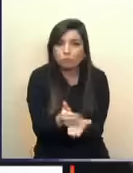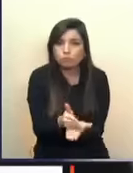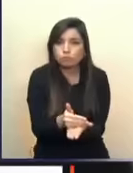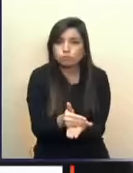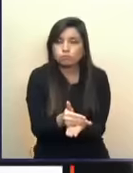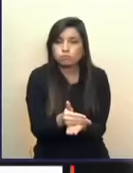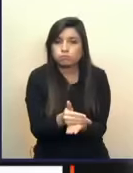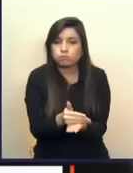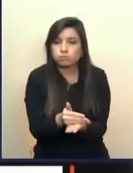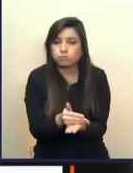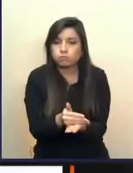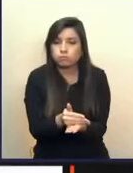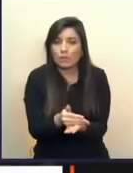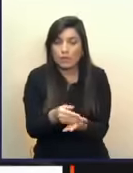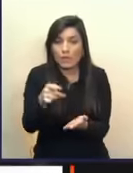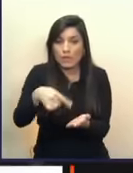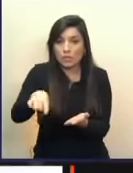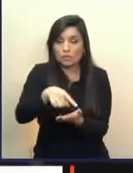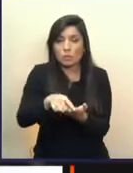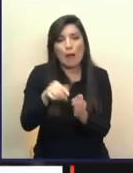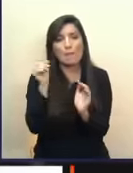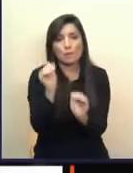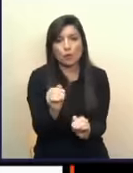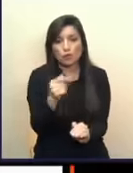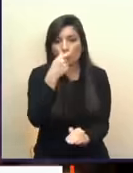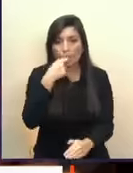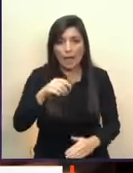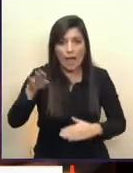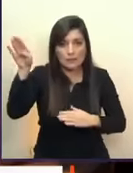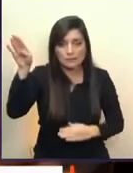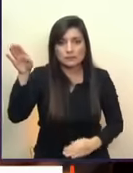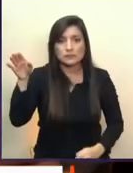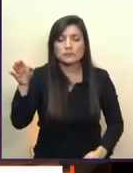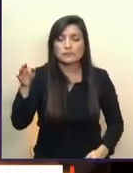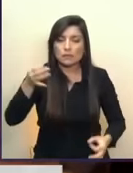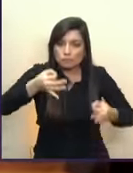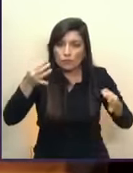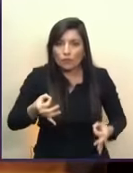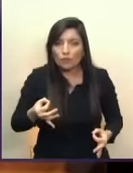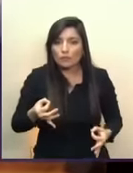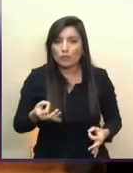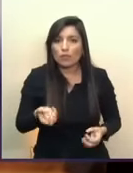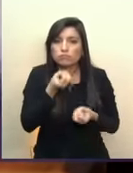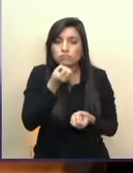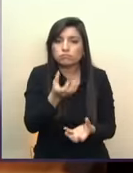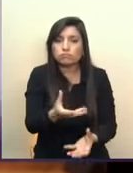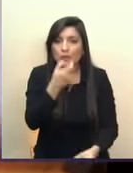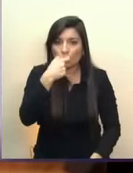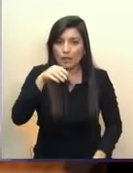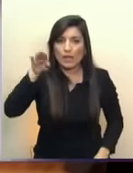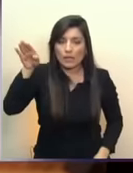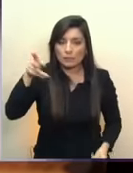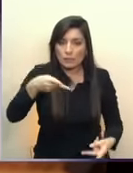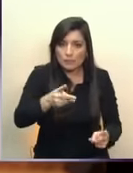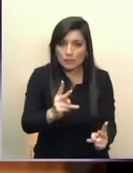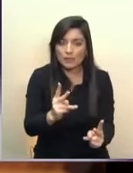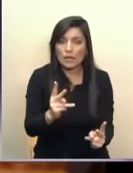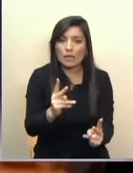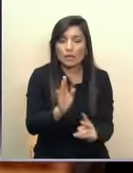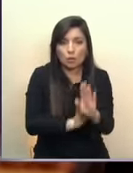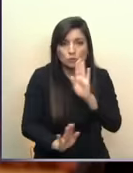Unidos, que son pro-nazis y que efectivamente permiten que los nazis lleguen y le dan